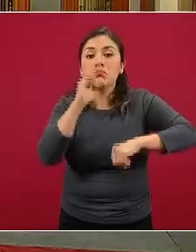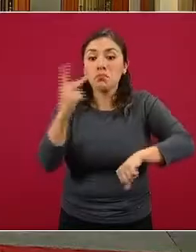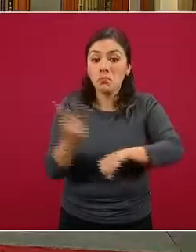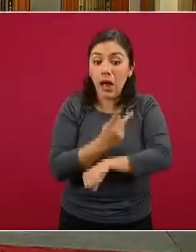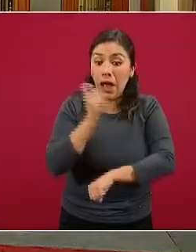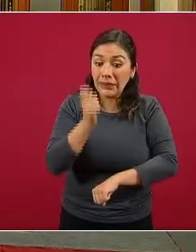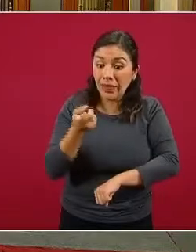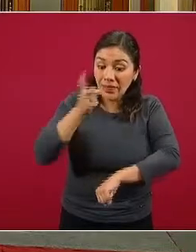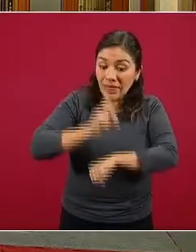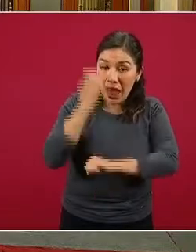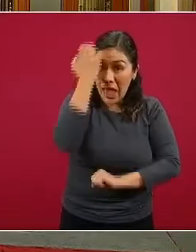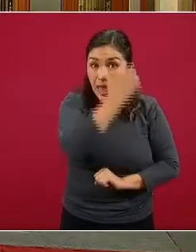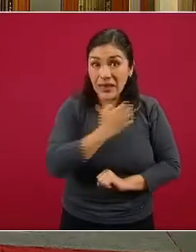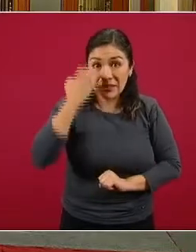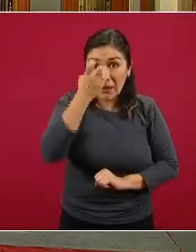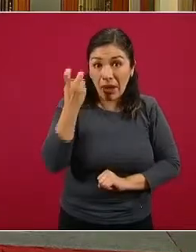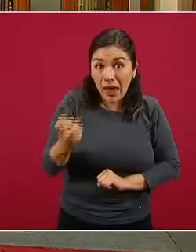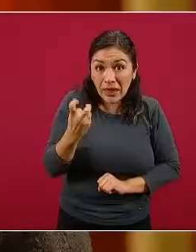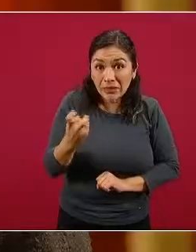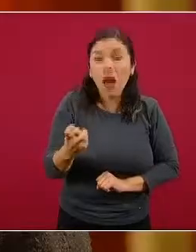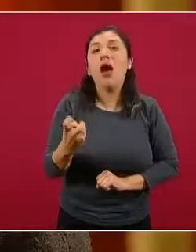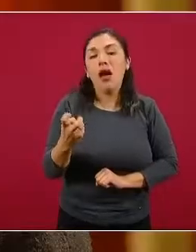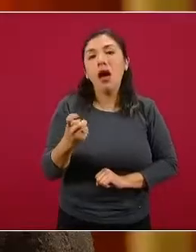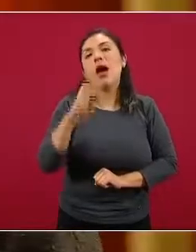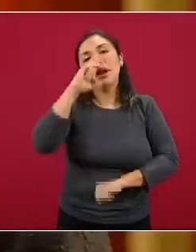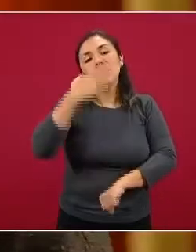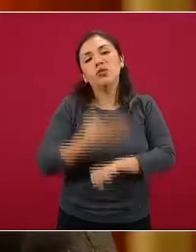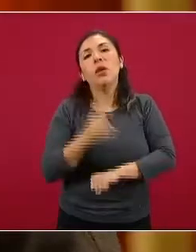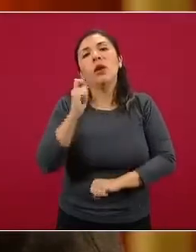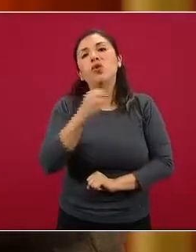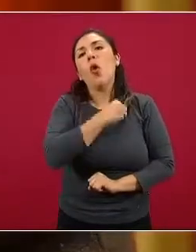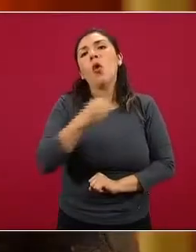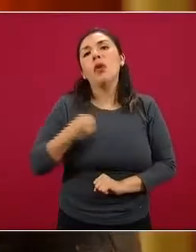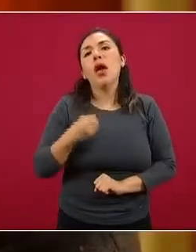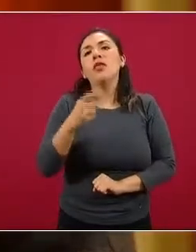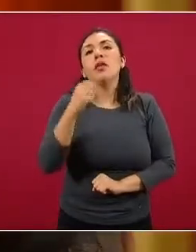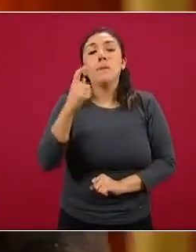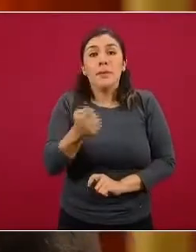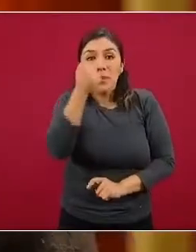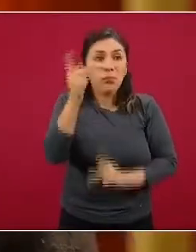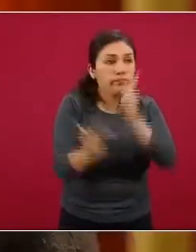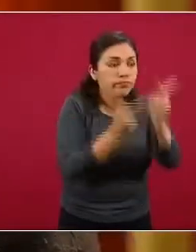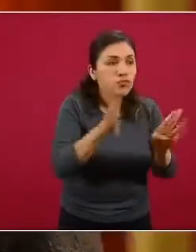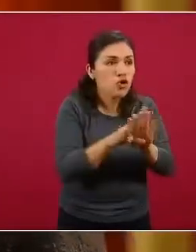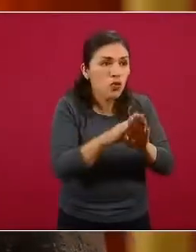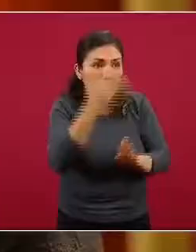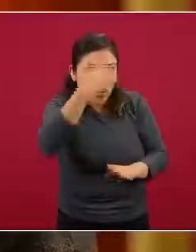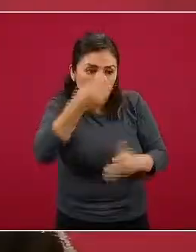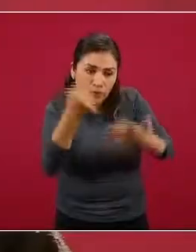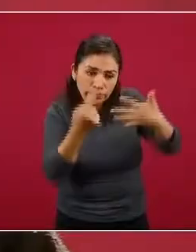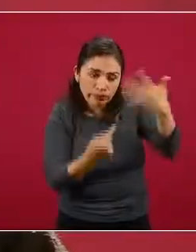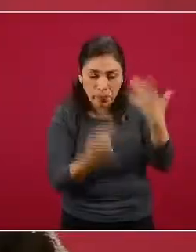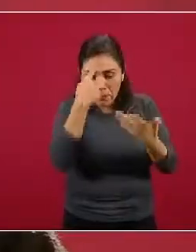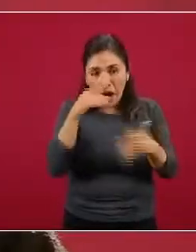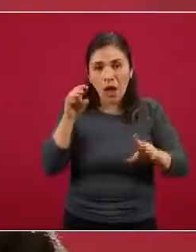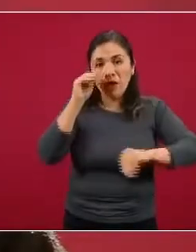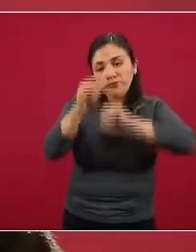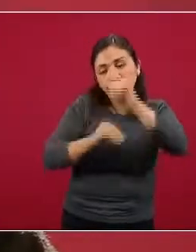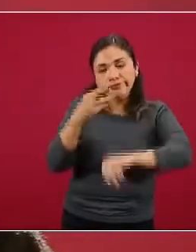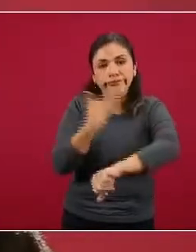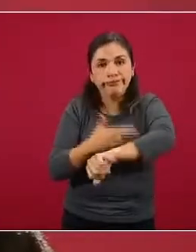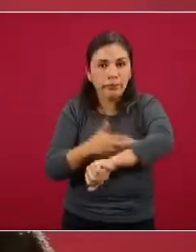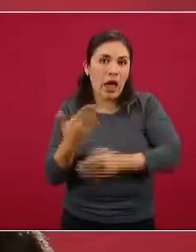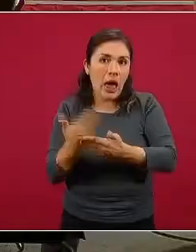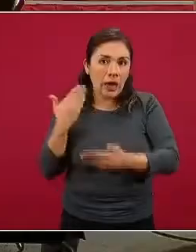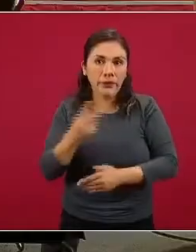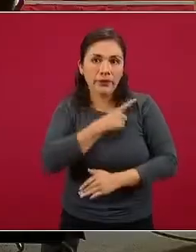podría ser el examen, tiene la obligación de consultar estos protocolos y adaptarlos a la situación